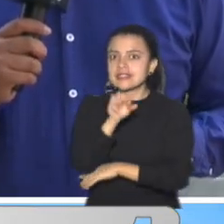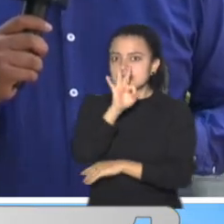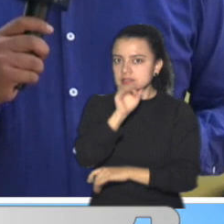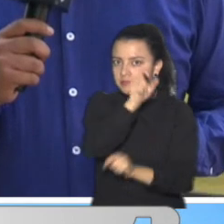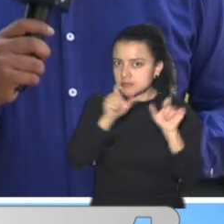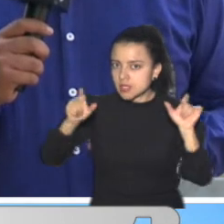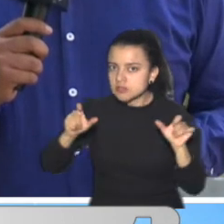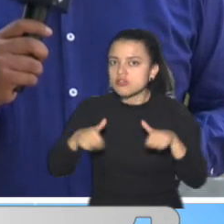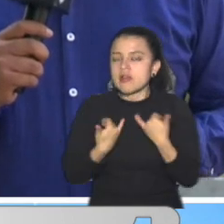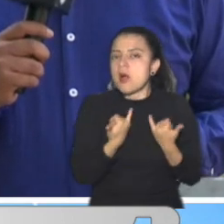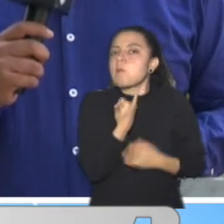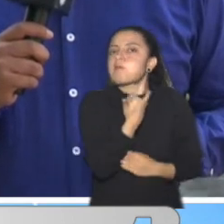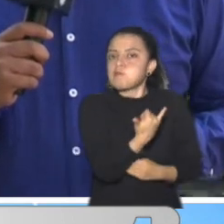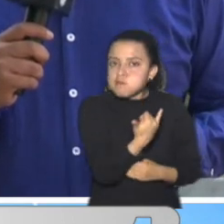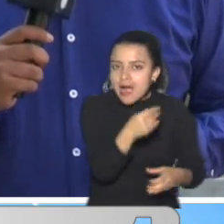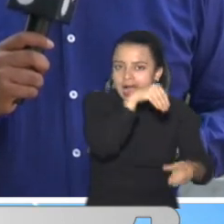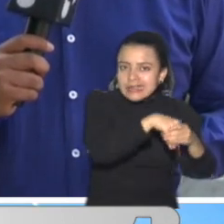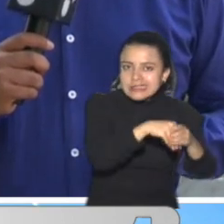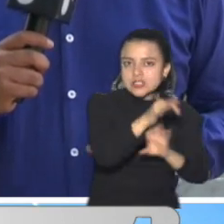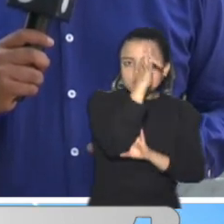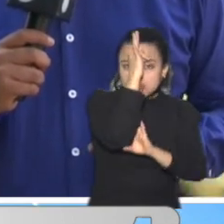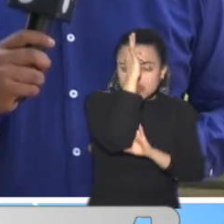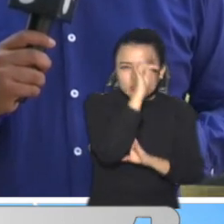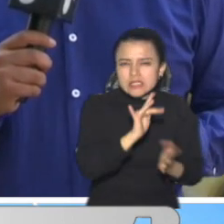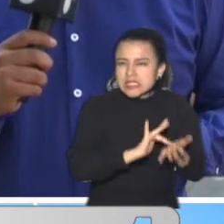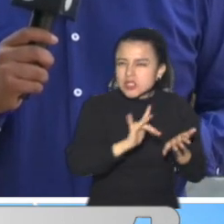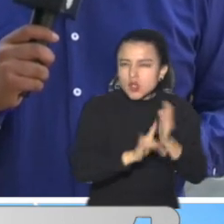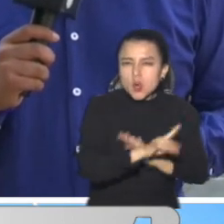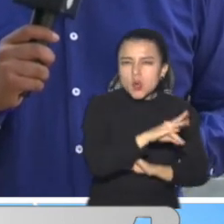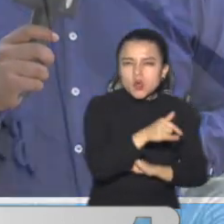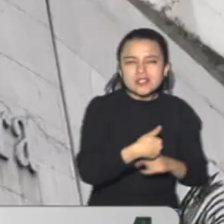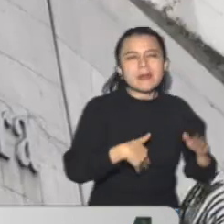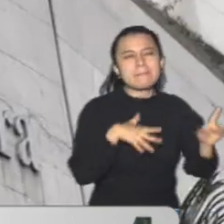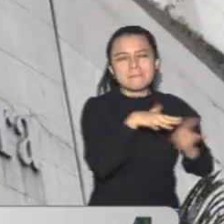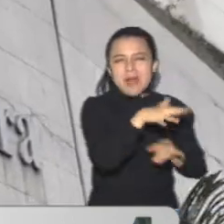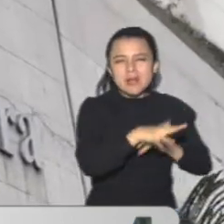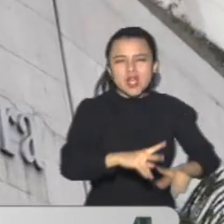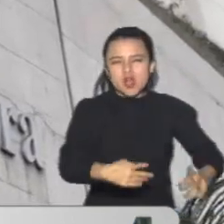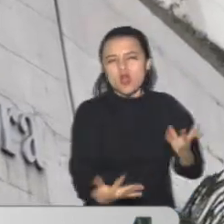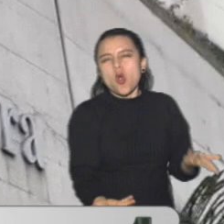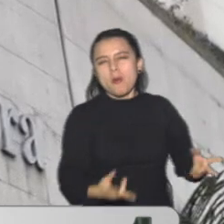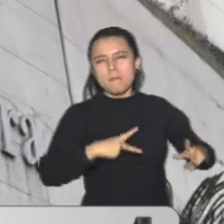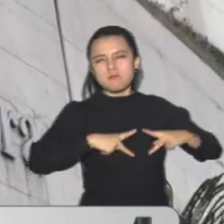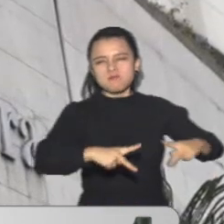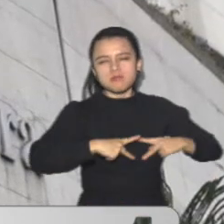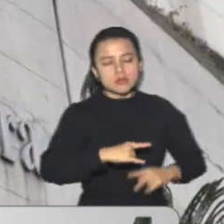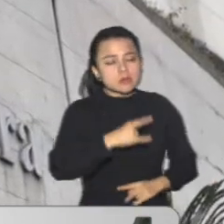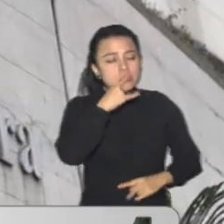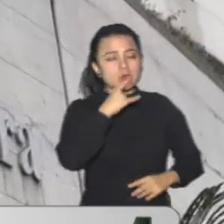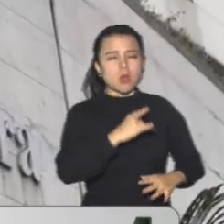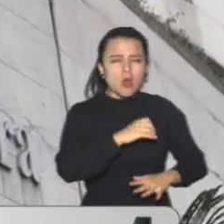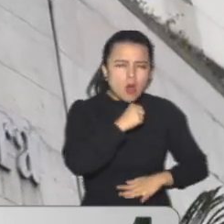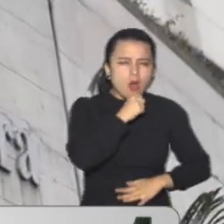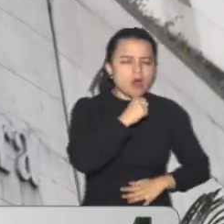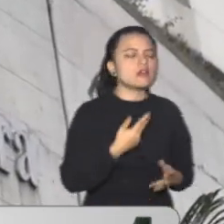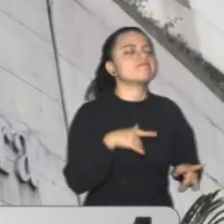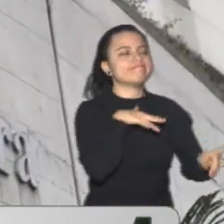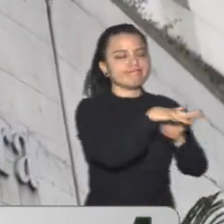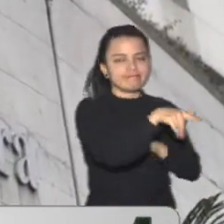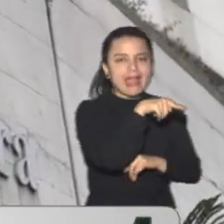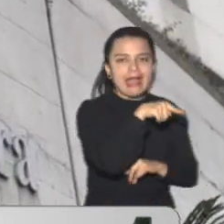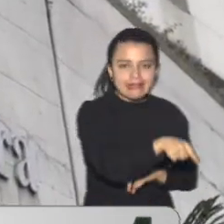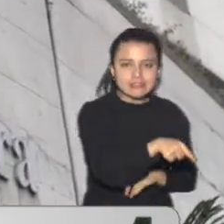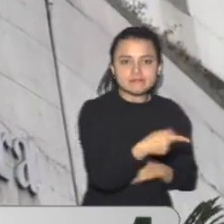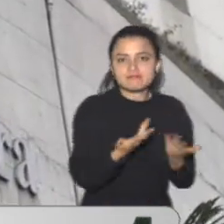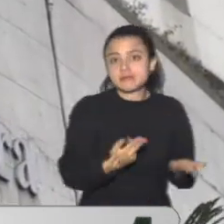que siguen en unidades de cuidado intensivo la mayoría por la inhalación de humo durante esta conflagración en la cárcel de mediana seguridad del municipio de